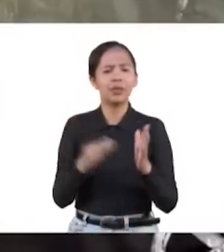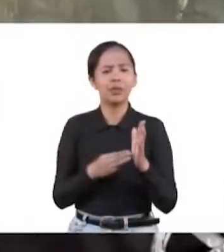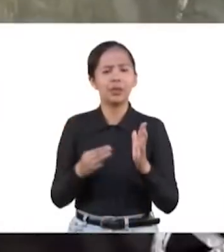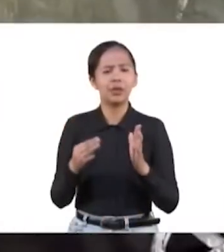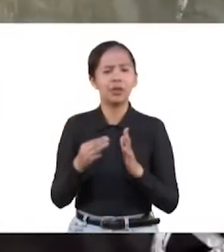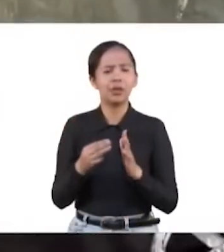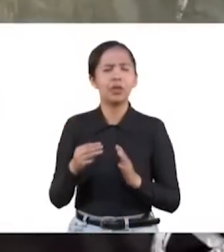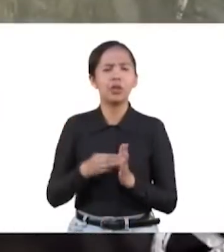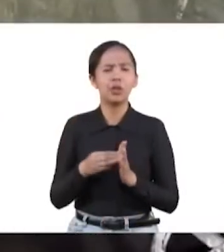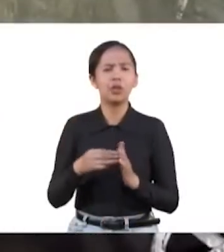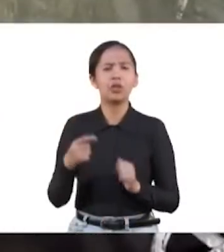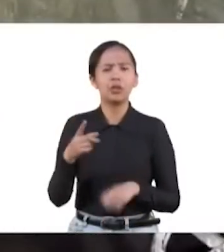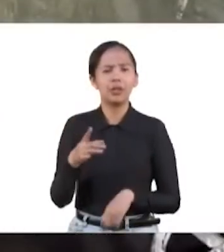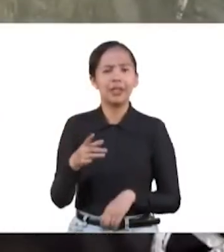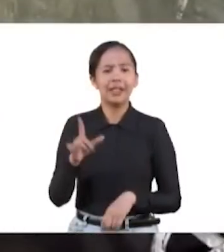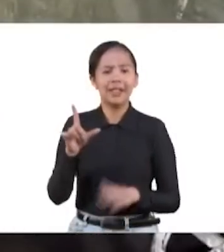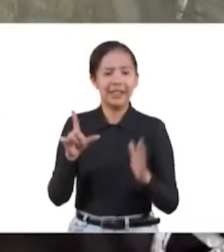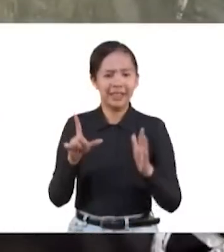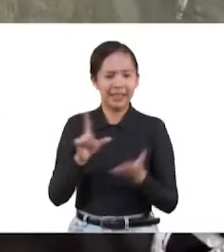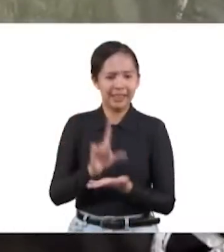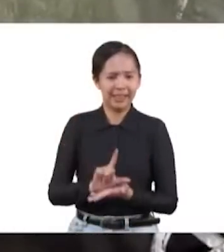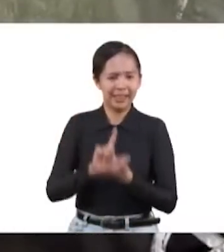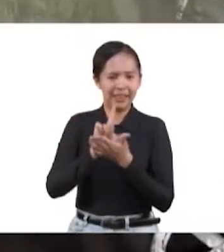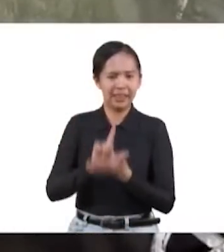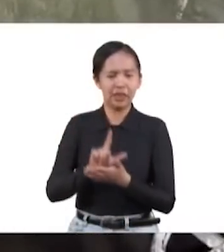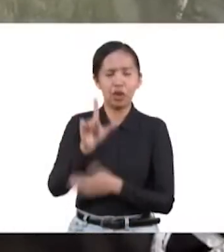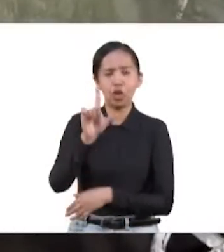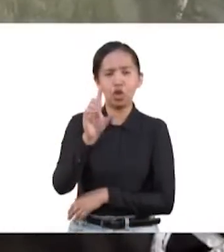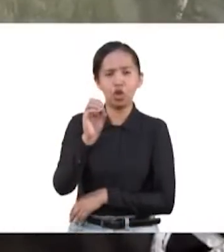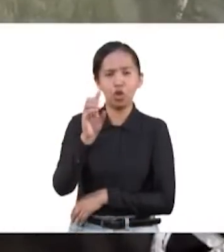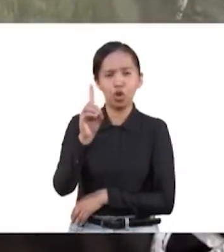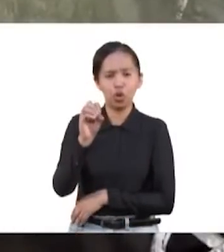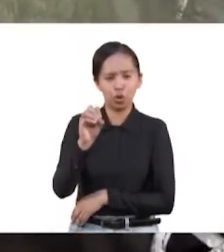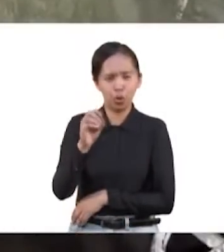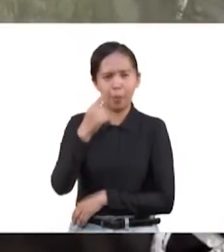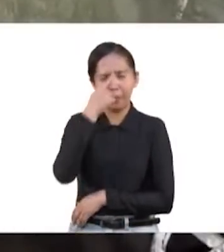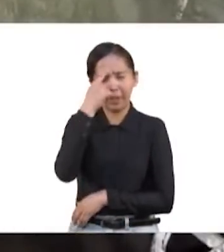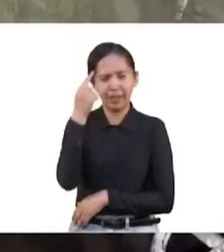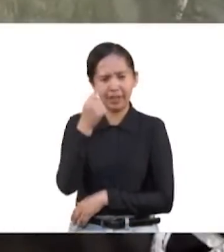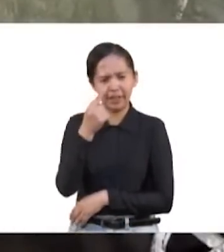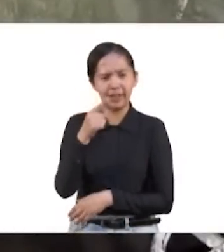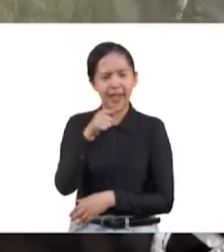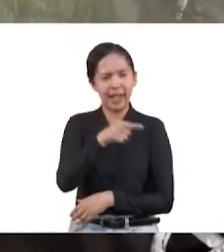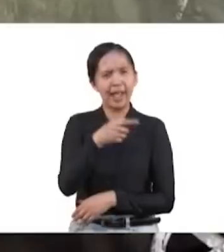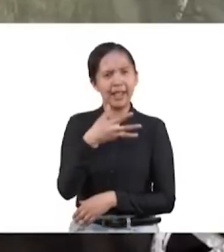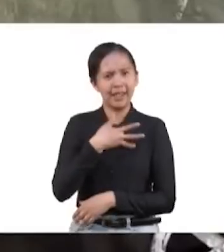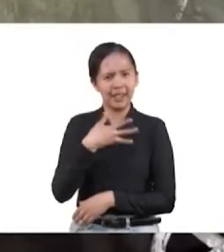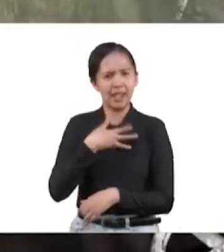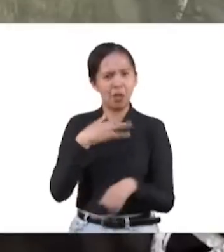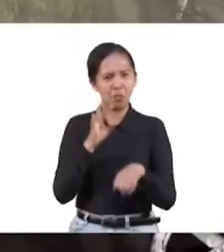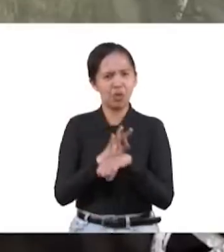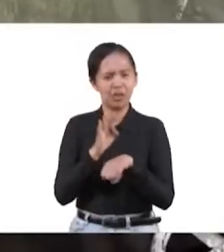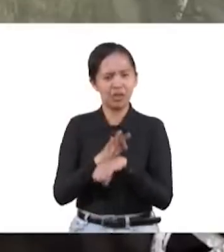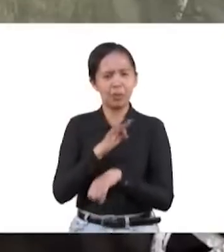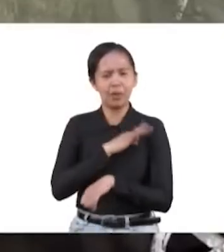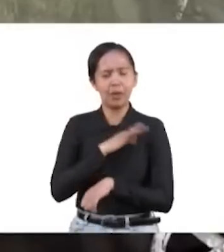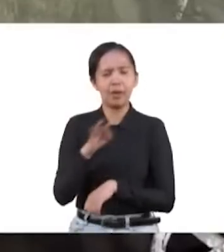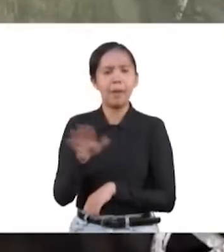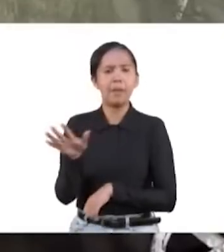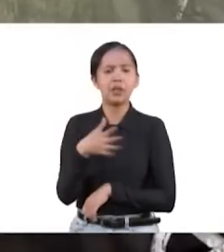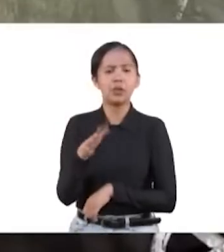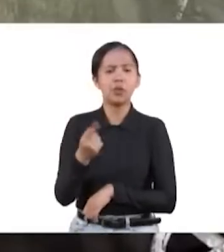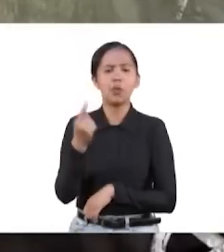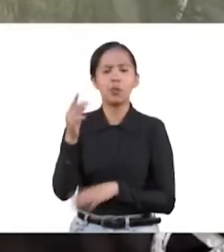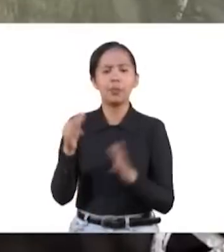lodo fraguante que funciona como impermeabilizante del túnel en las zonas de mayor humedad. Se repararon